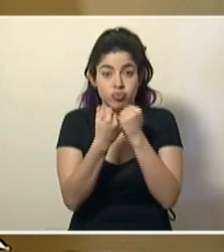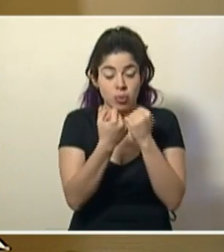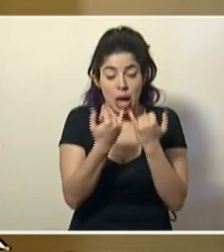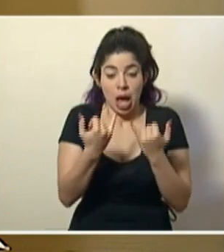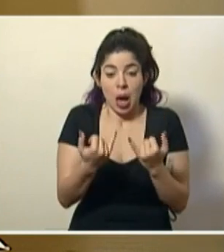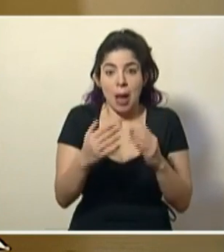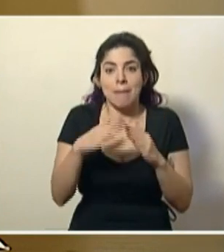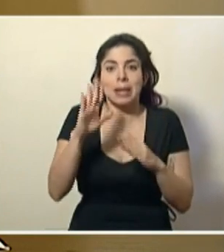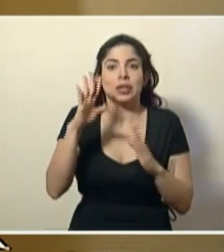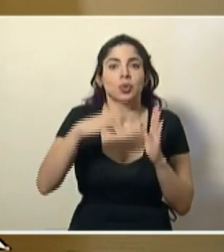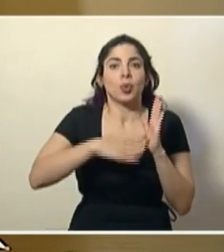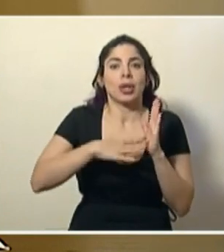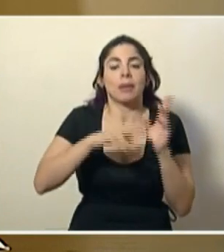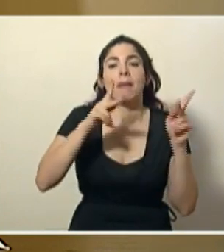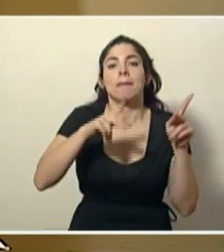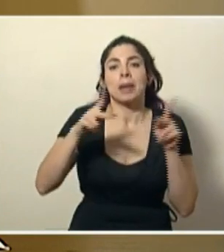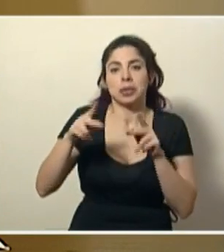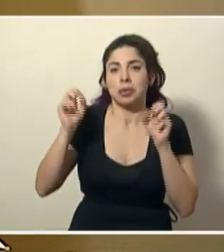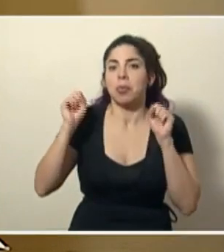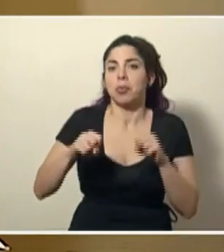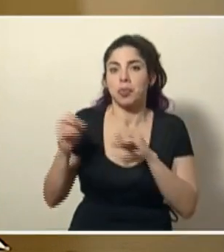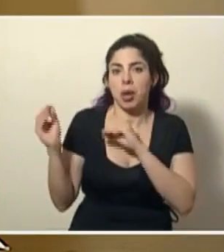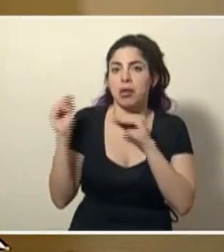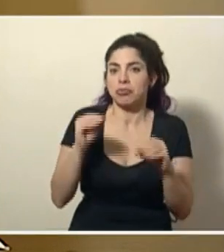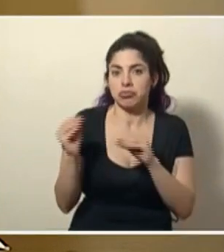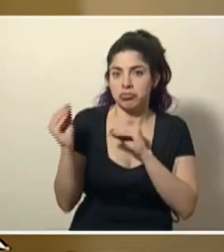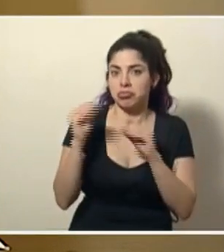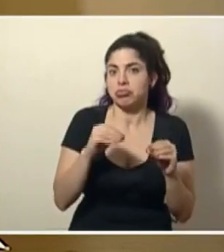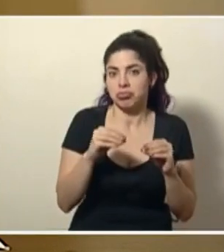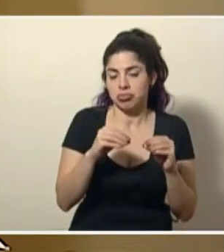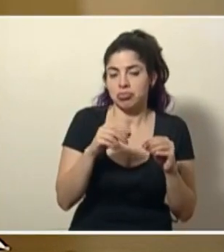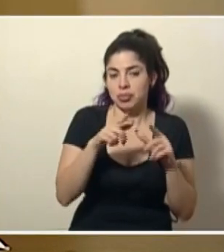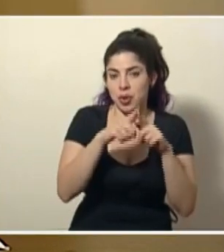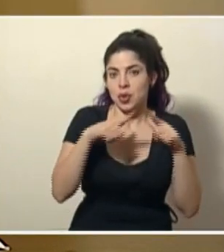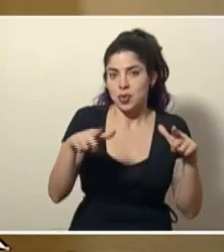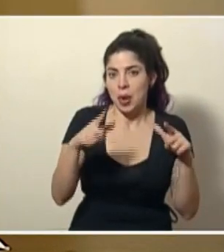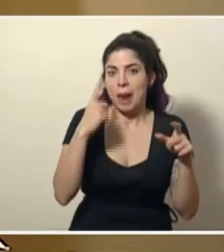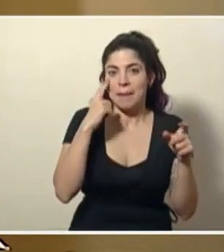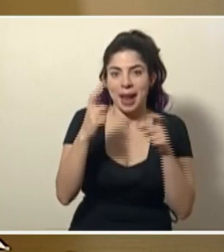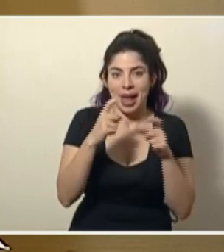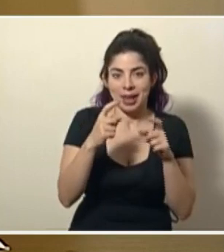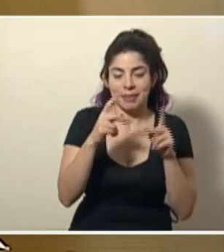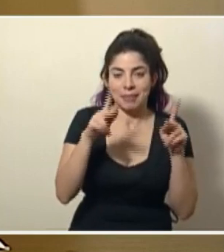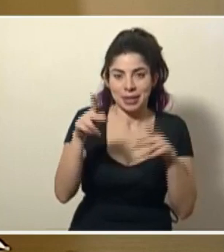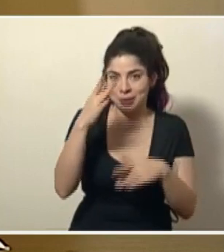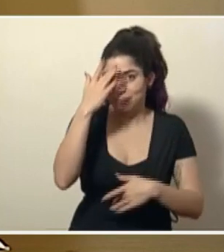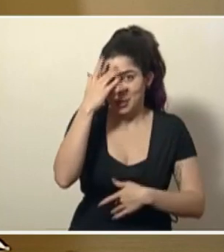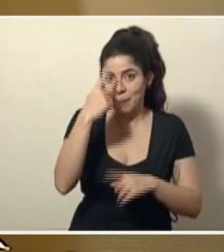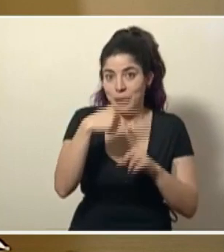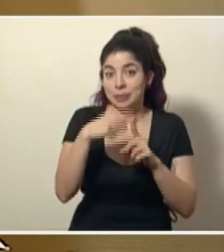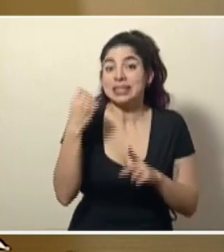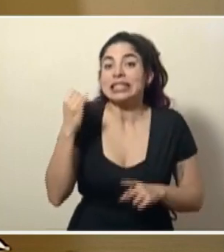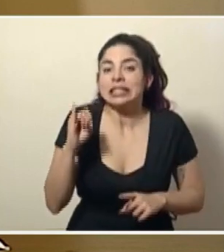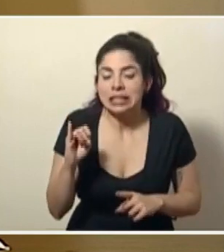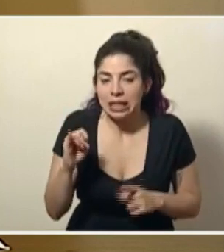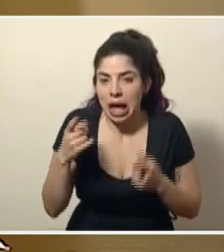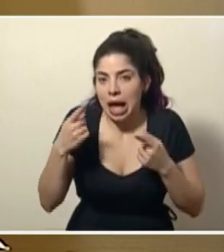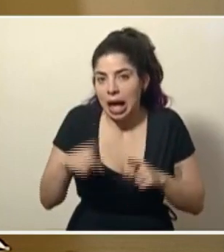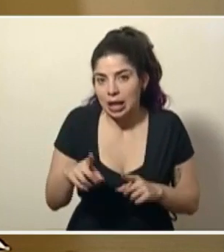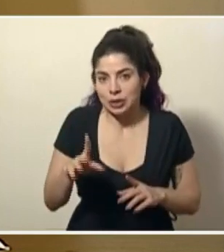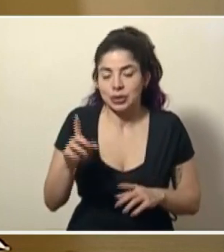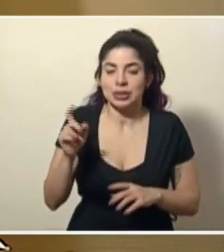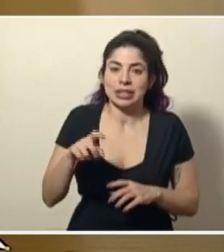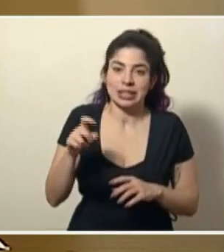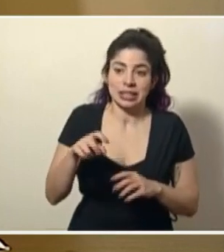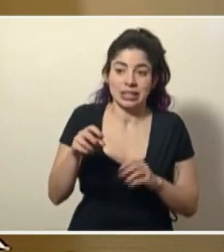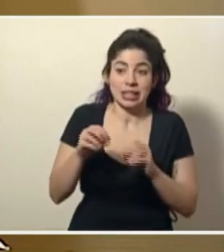una capacidad de más de 4,000 personas para que puedan entrar a un centro de contención de casos positivos en caso que tengamos una